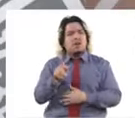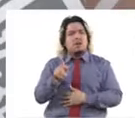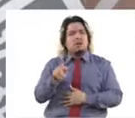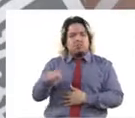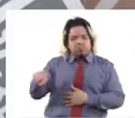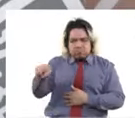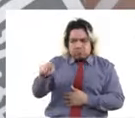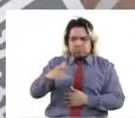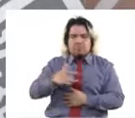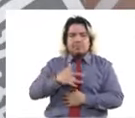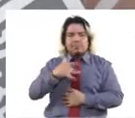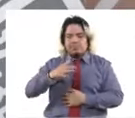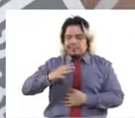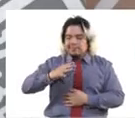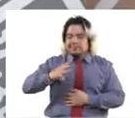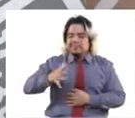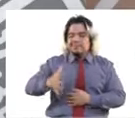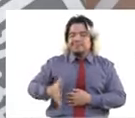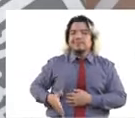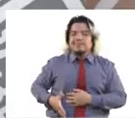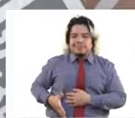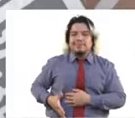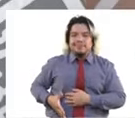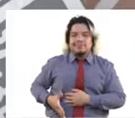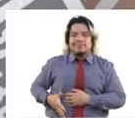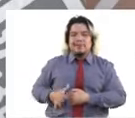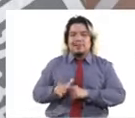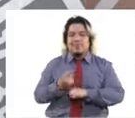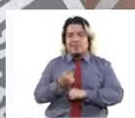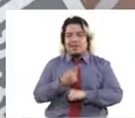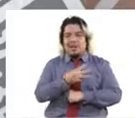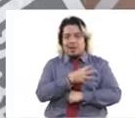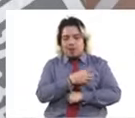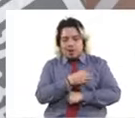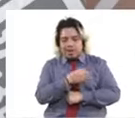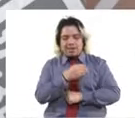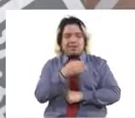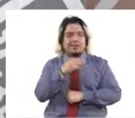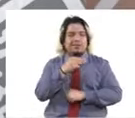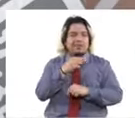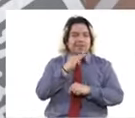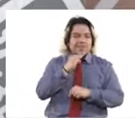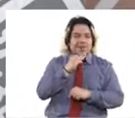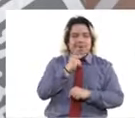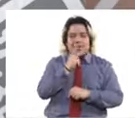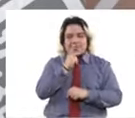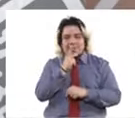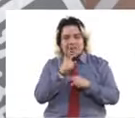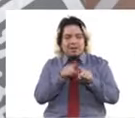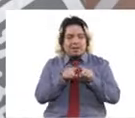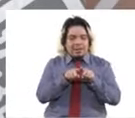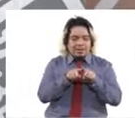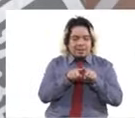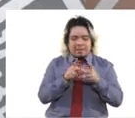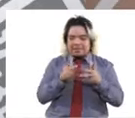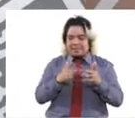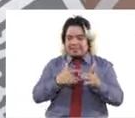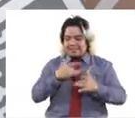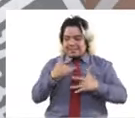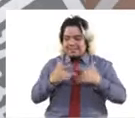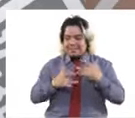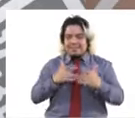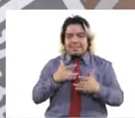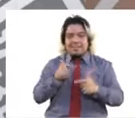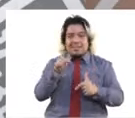orgullosas, porque hoy sus hijos, sus hijas, sus hermanos, hermanas, padres, madres, están entrando a